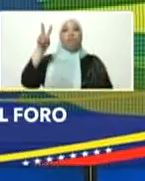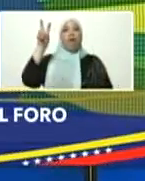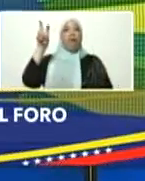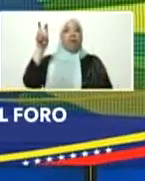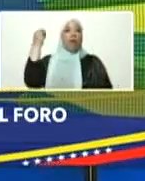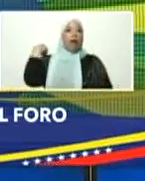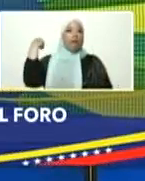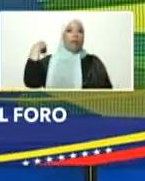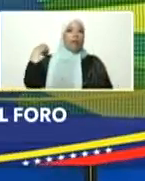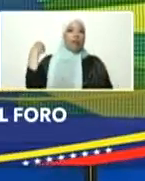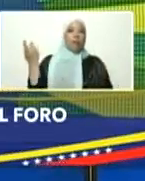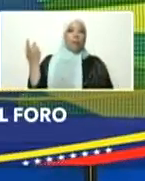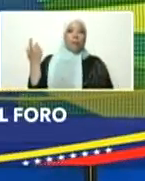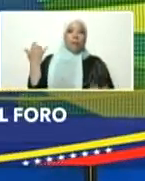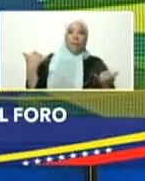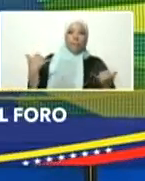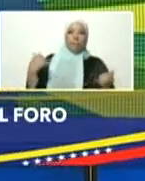es viernes, te toca.